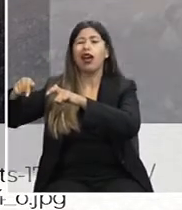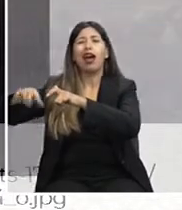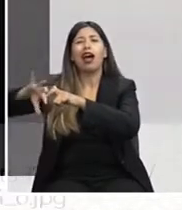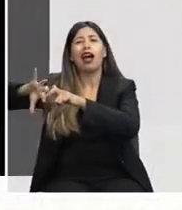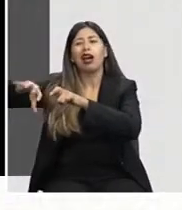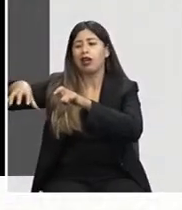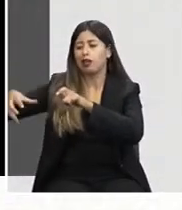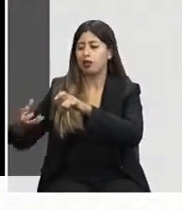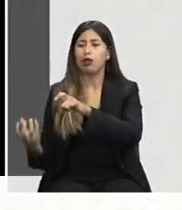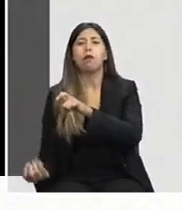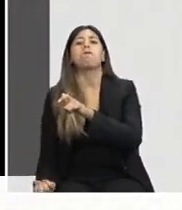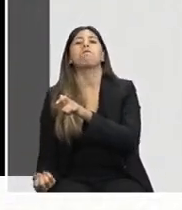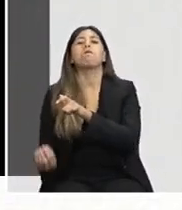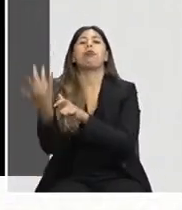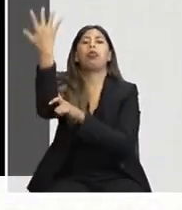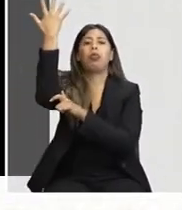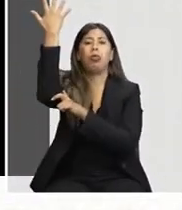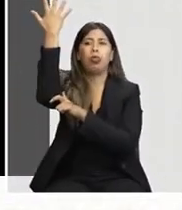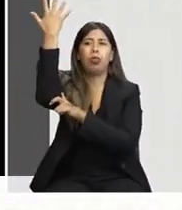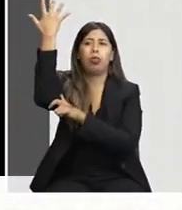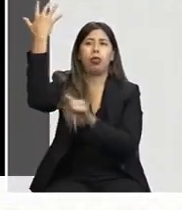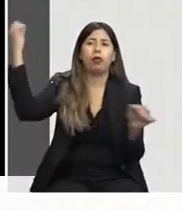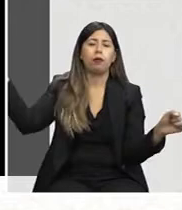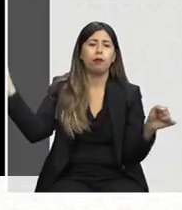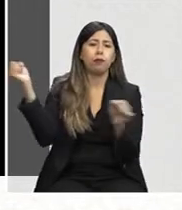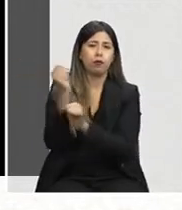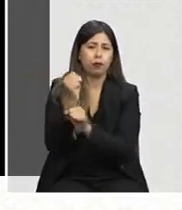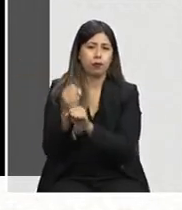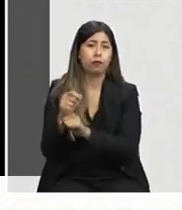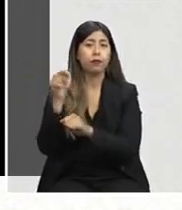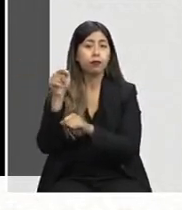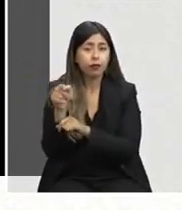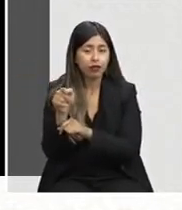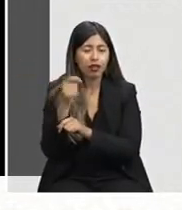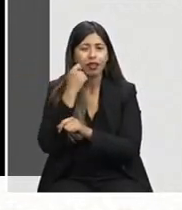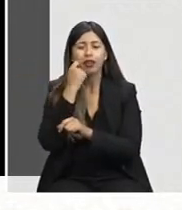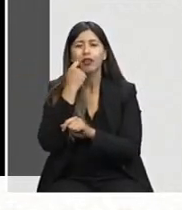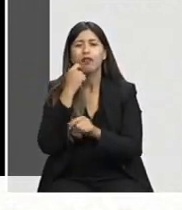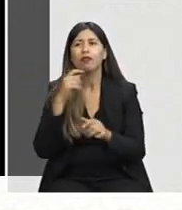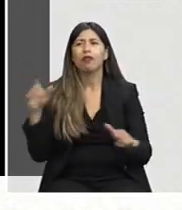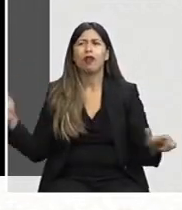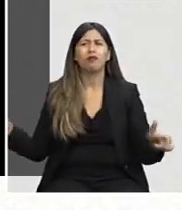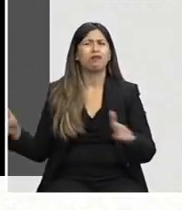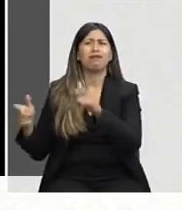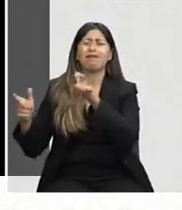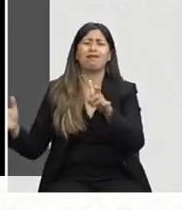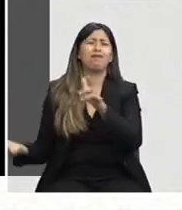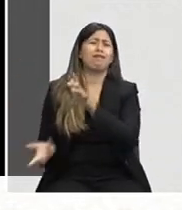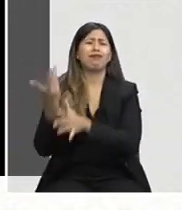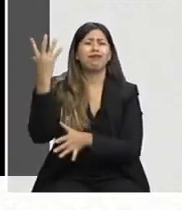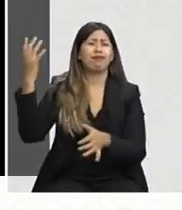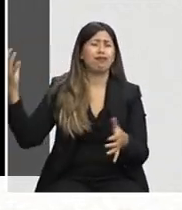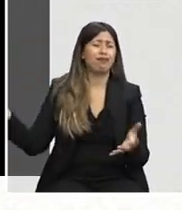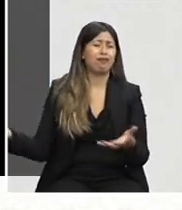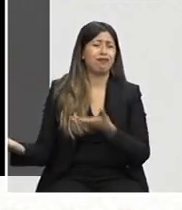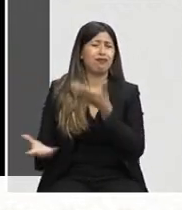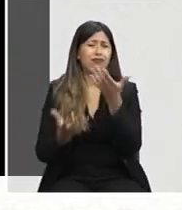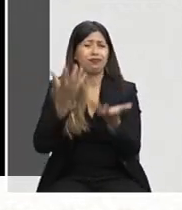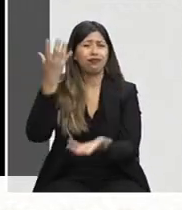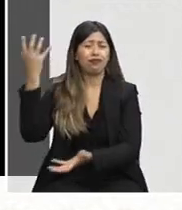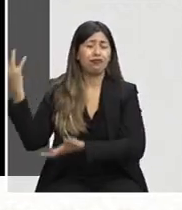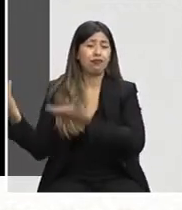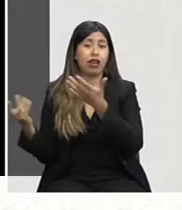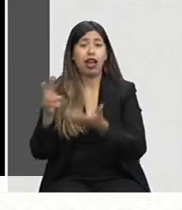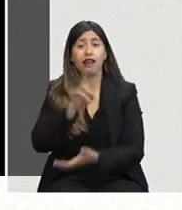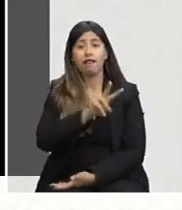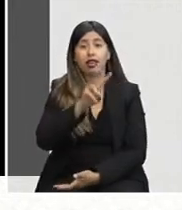expulsado de forma intempestiva y vemos que produjo una erupción gigante, donde la mayor parte de las 22